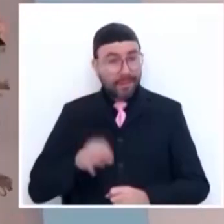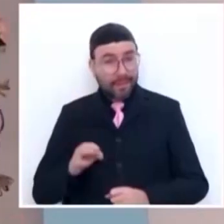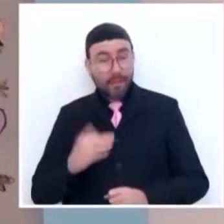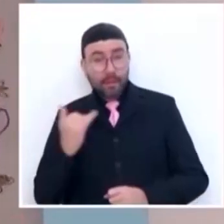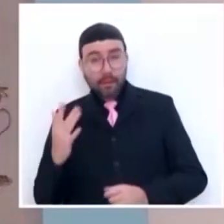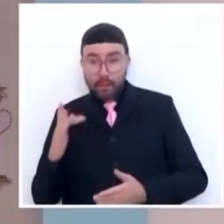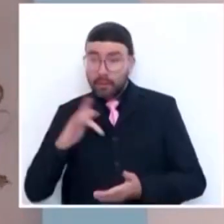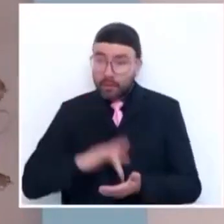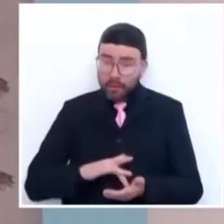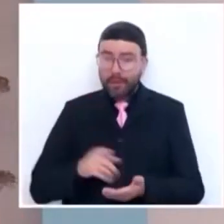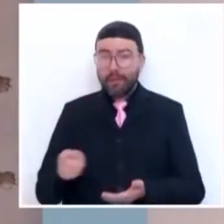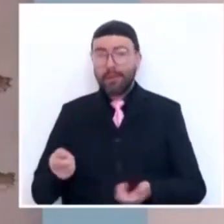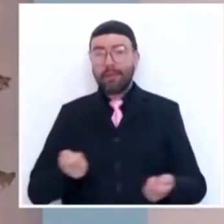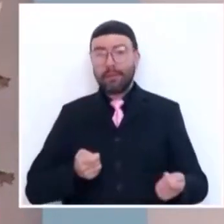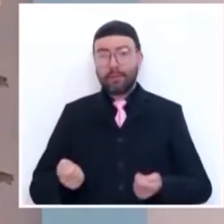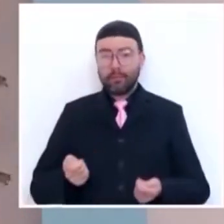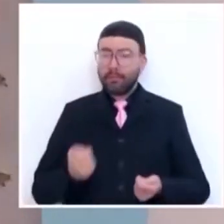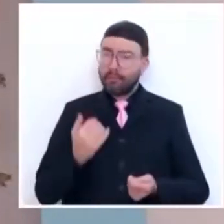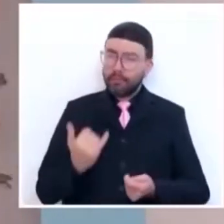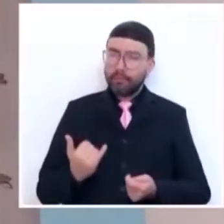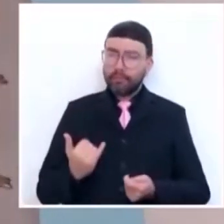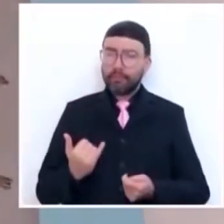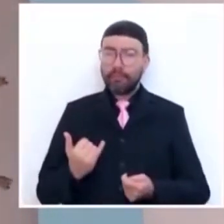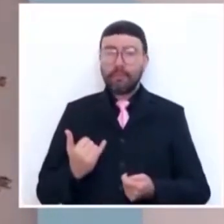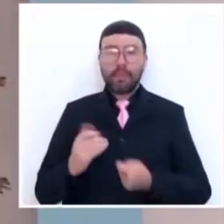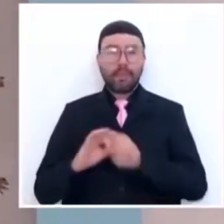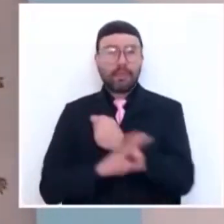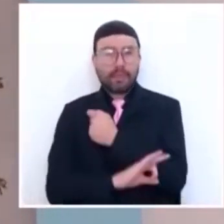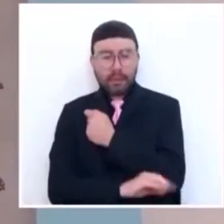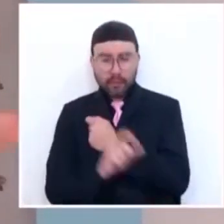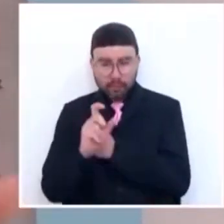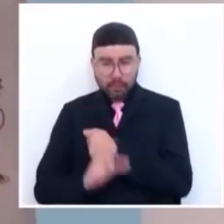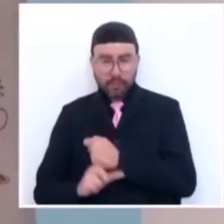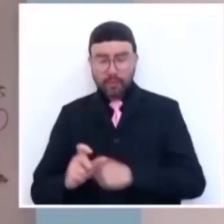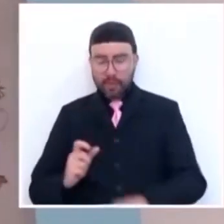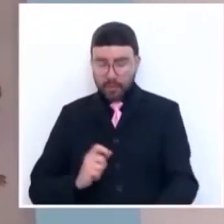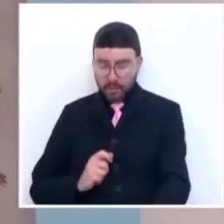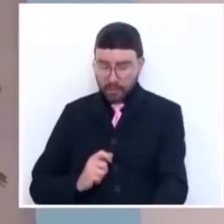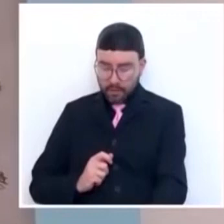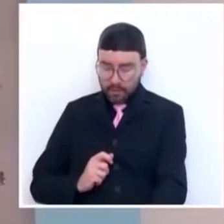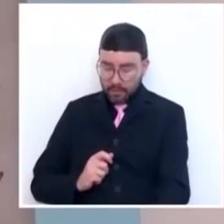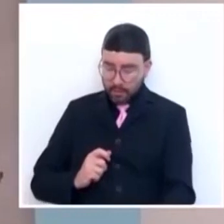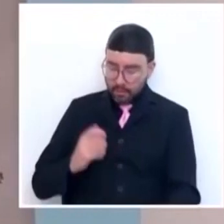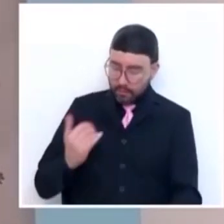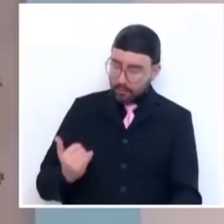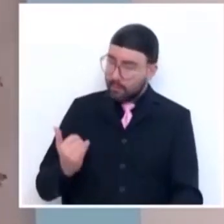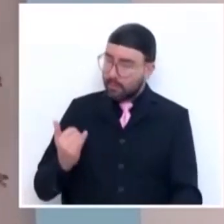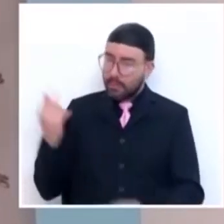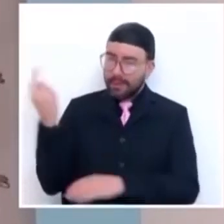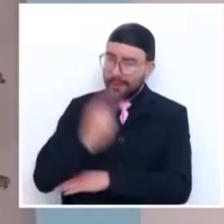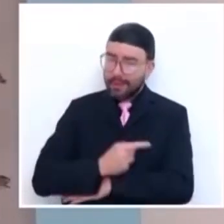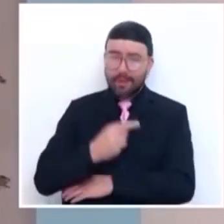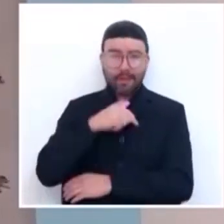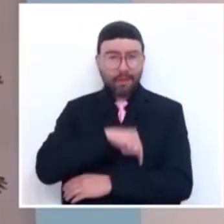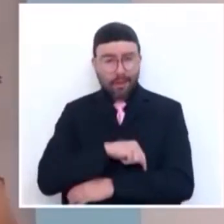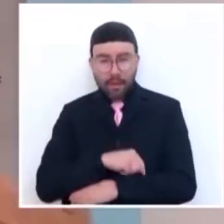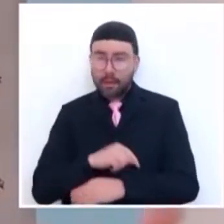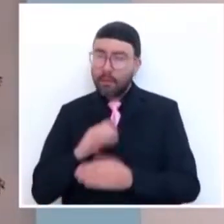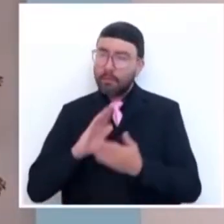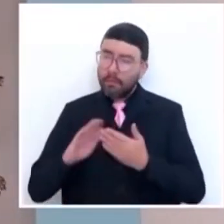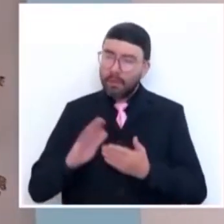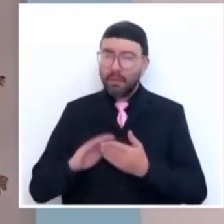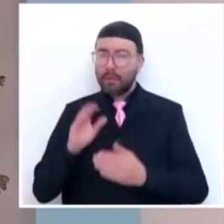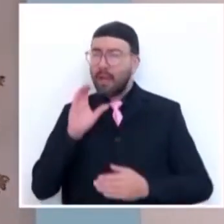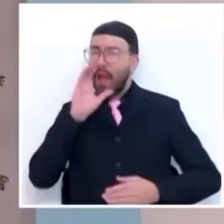con psicoterapeutas, hacemos el día para tu alma, el día de la terapia del fuego, del perdón, del grito, de la risa,